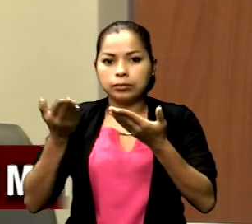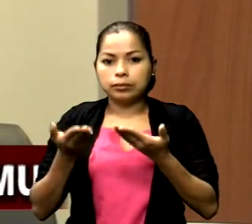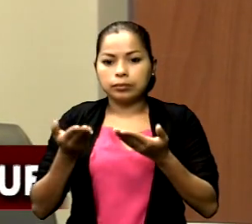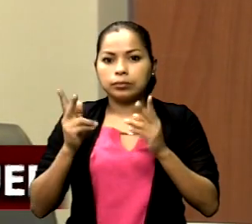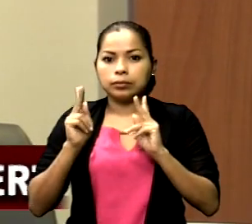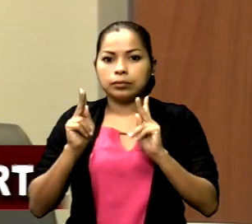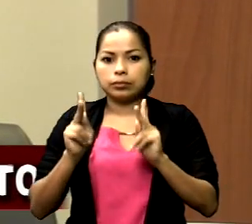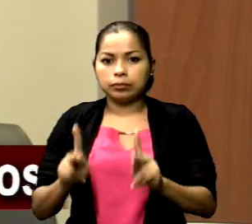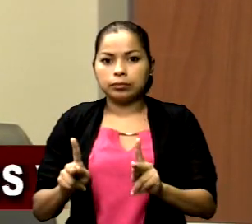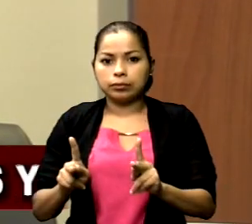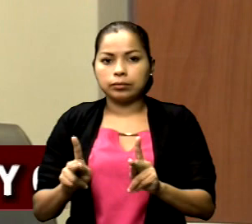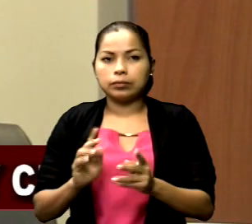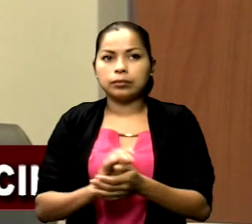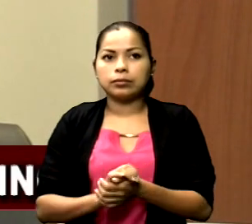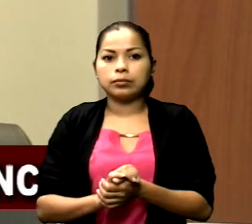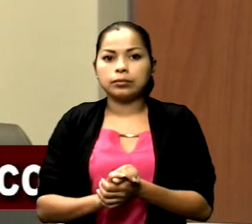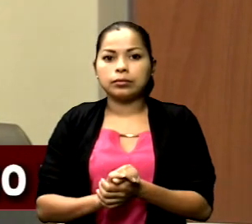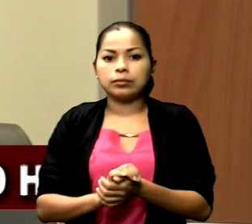la persona,